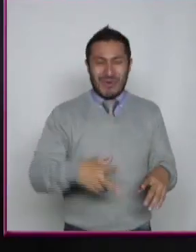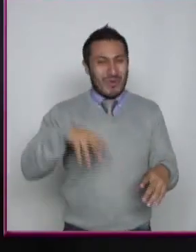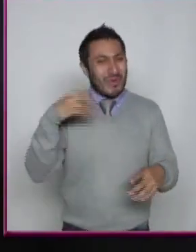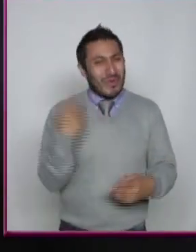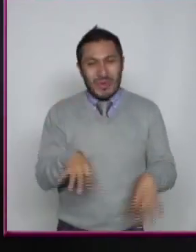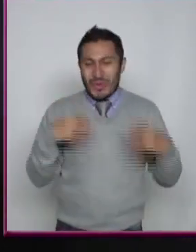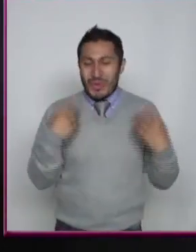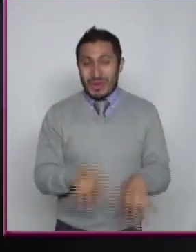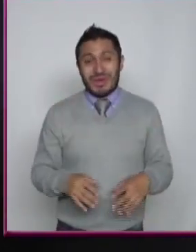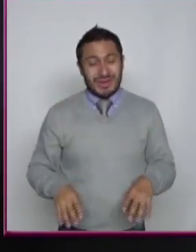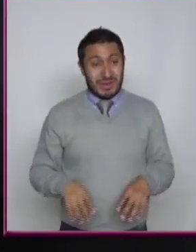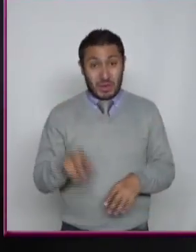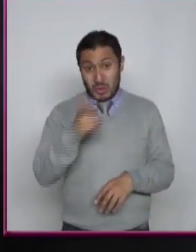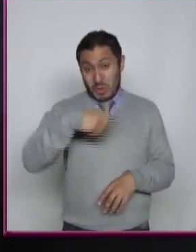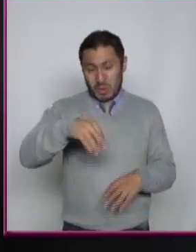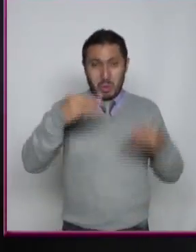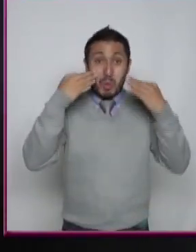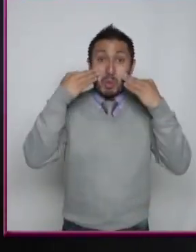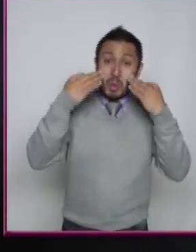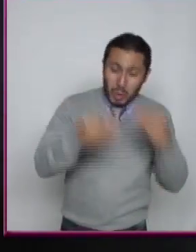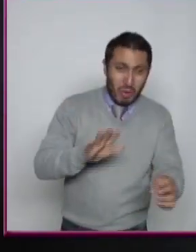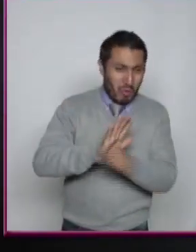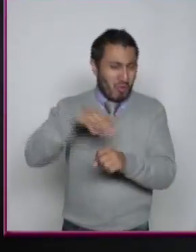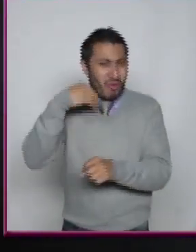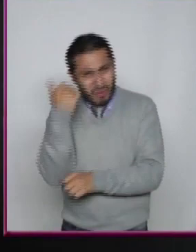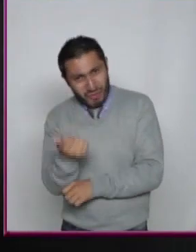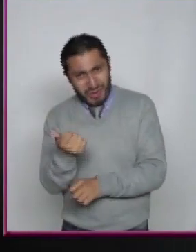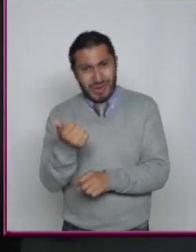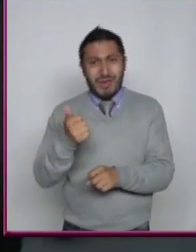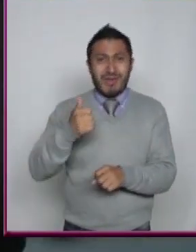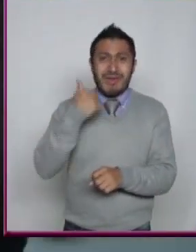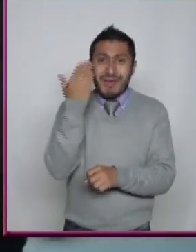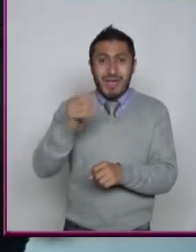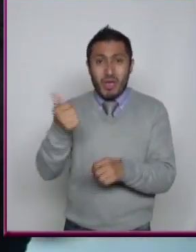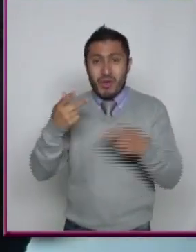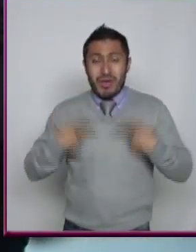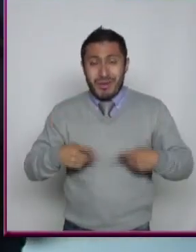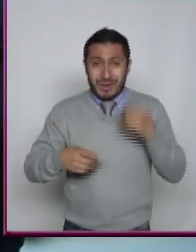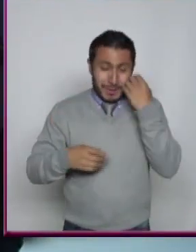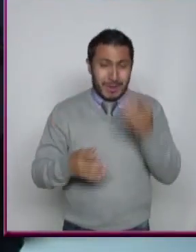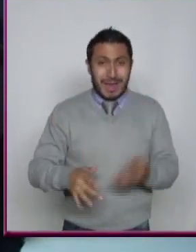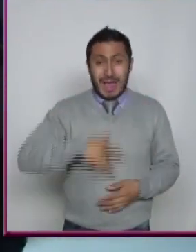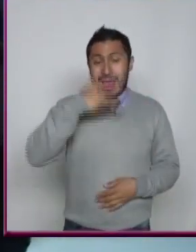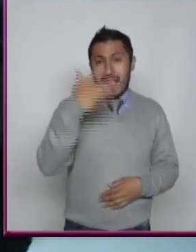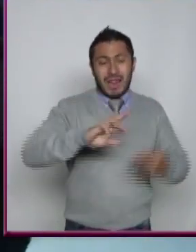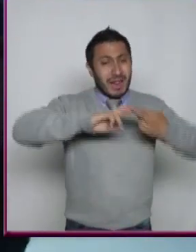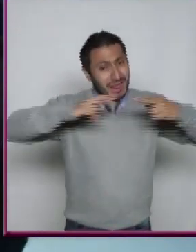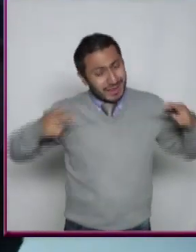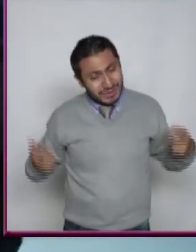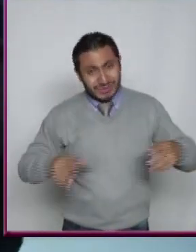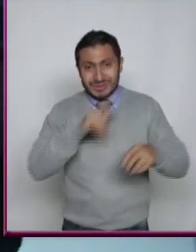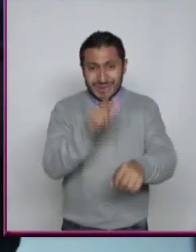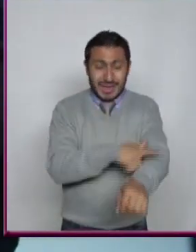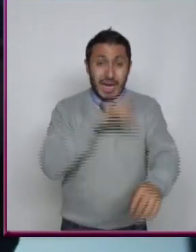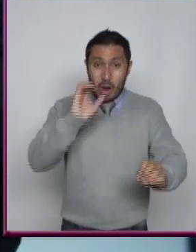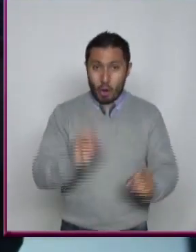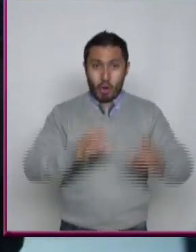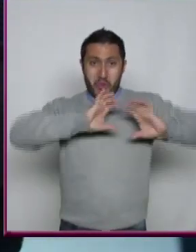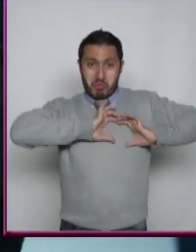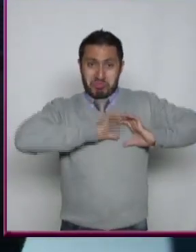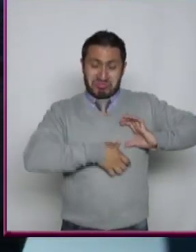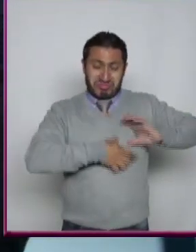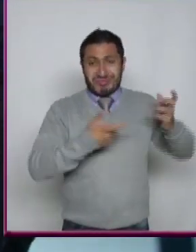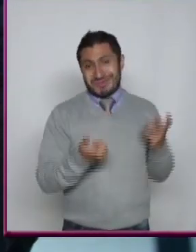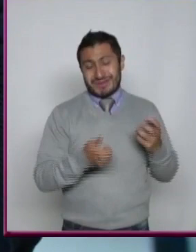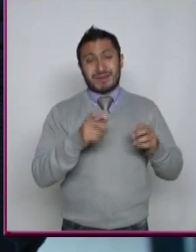corroborar cualquier persona que haya estado en una relación muy larga o que le hayan roto el corazón,